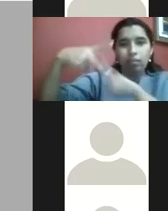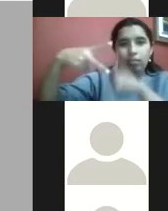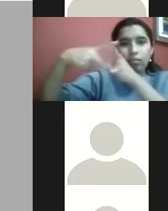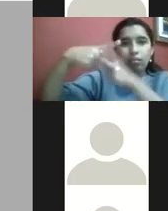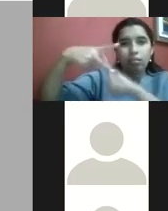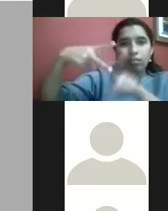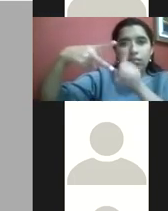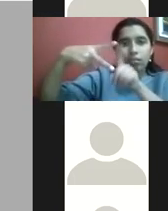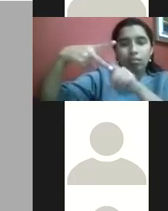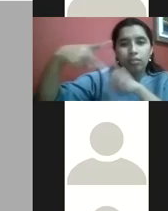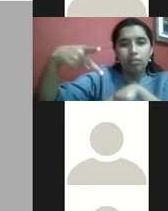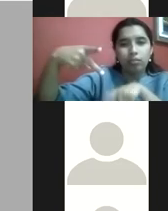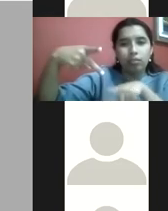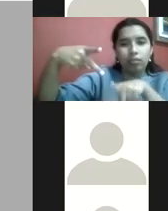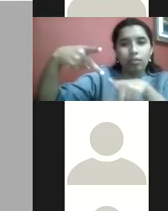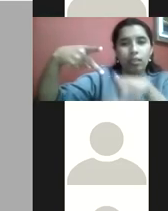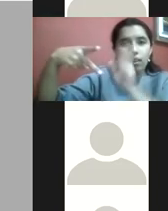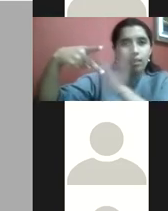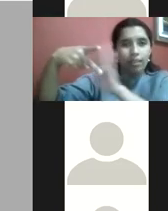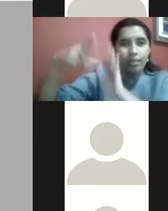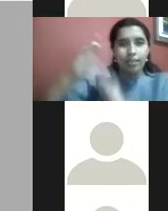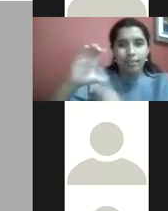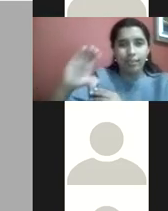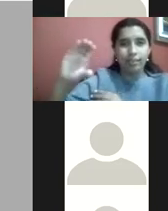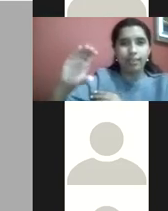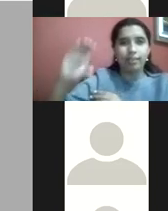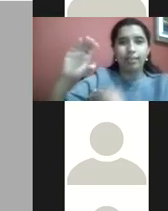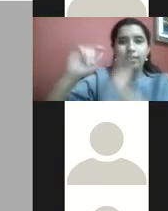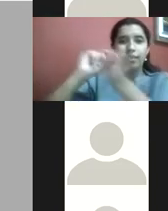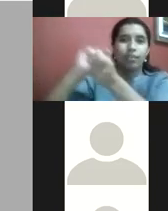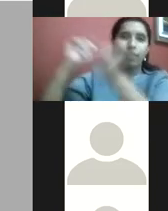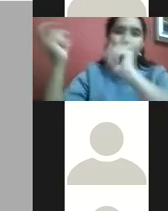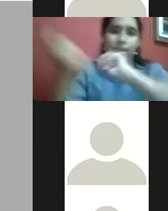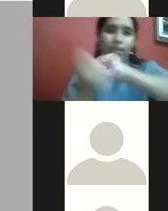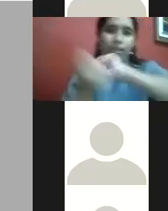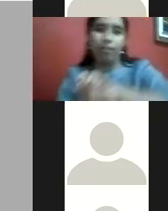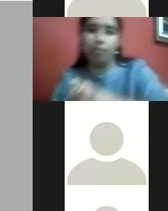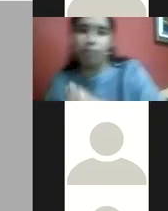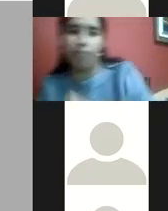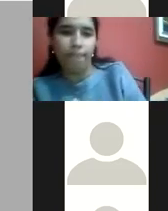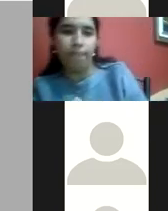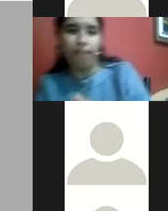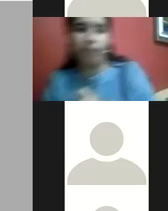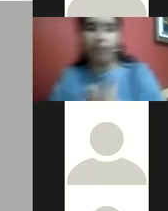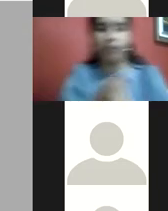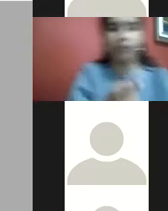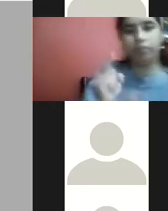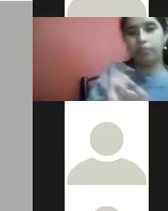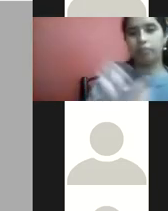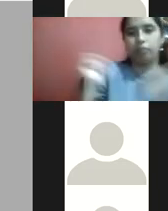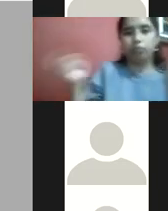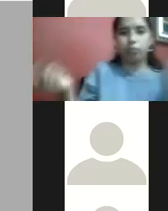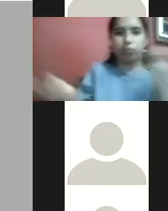Entonces, a esta de aquí tendría que expresarla según lo que hemos aprendido, que es esta forma.